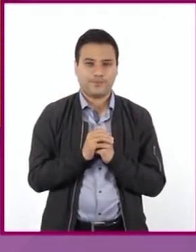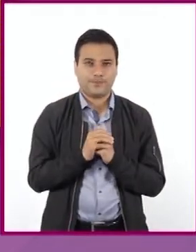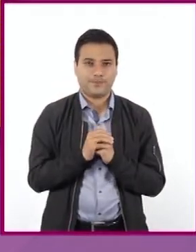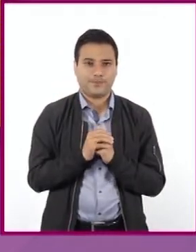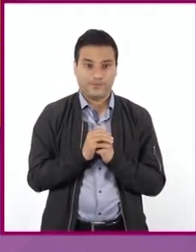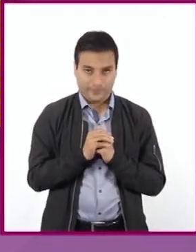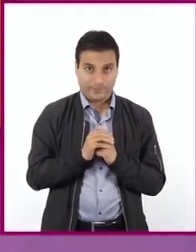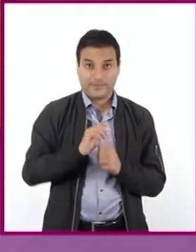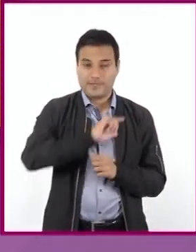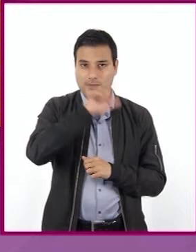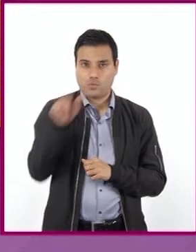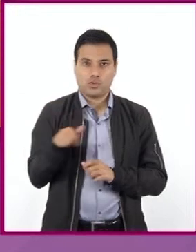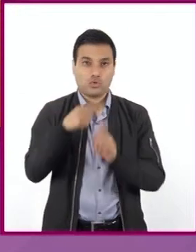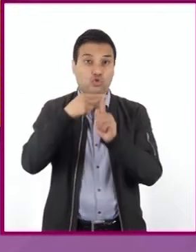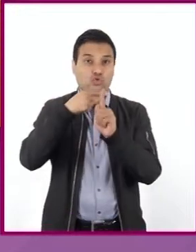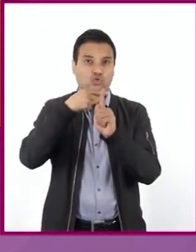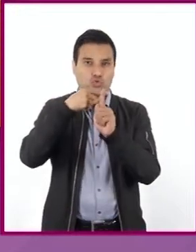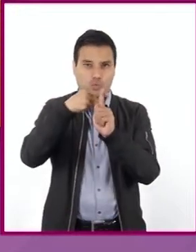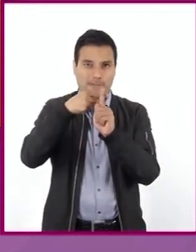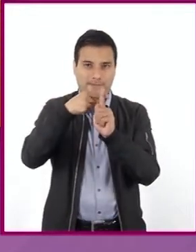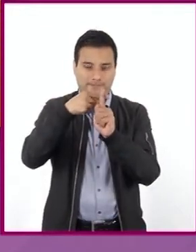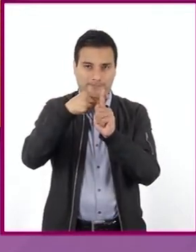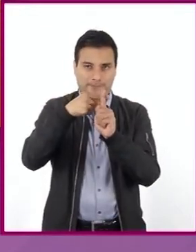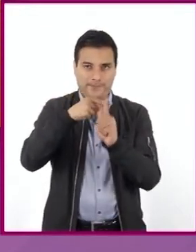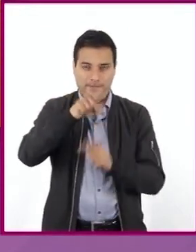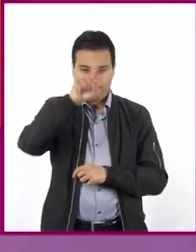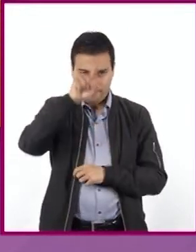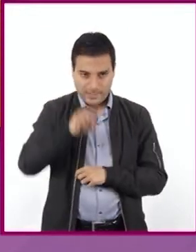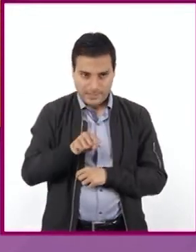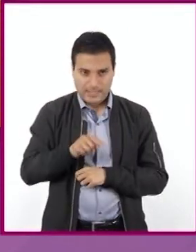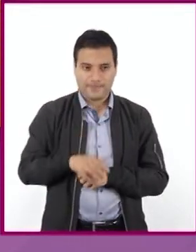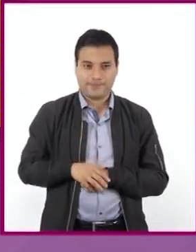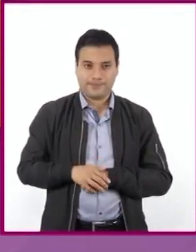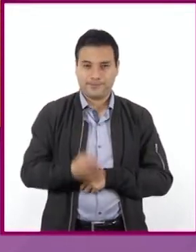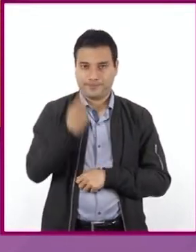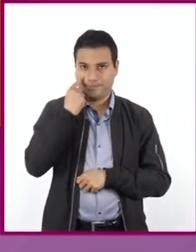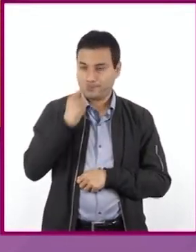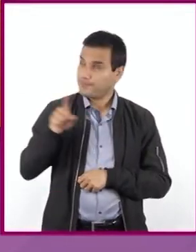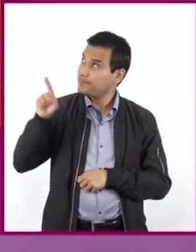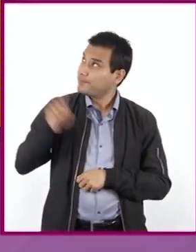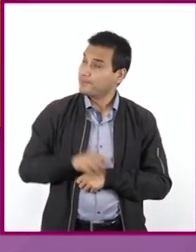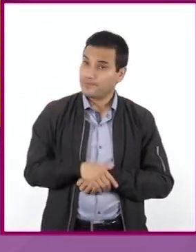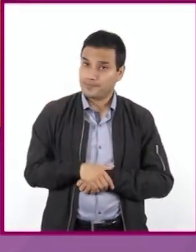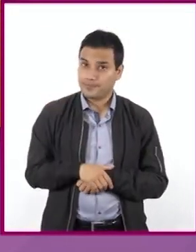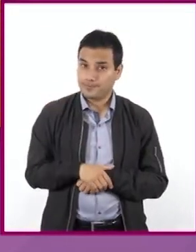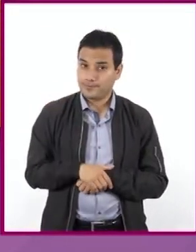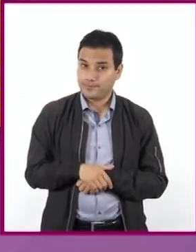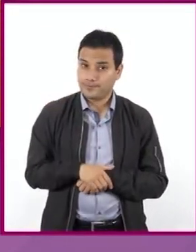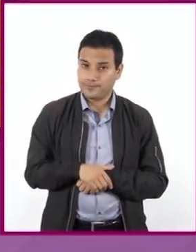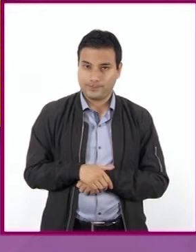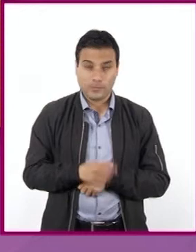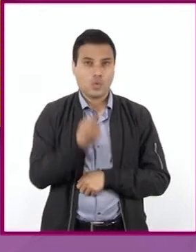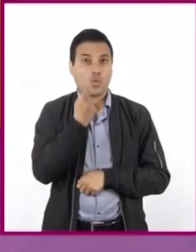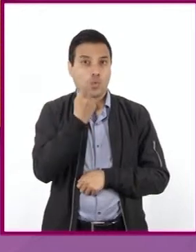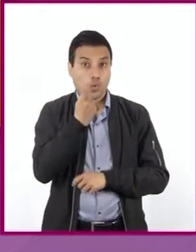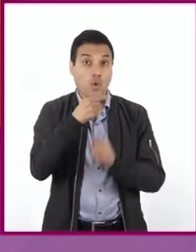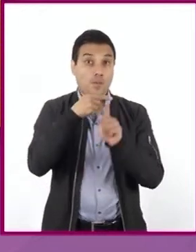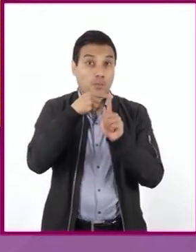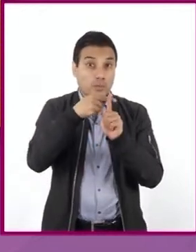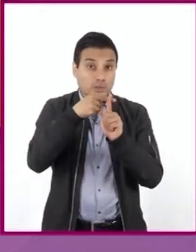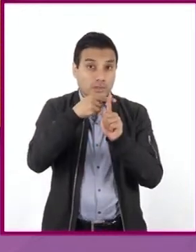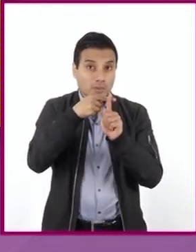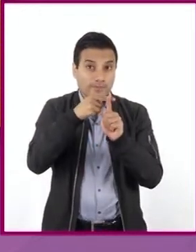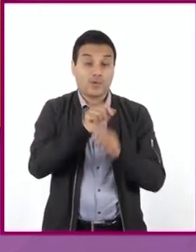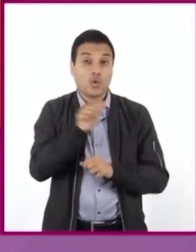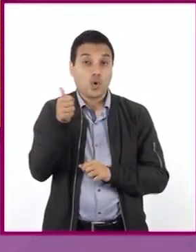vertical. En este problema, los coeficientes de las incógnitas y son iguales, pero uno es positivo y el otro